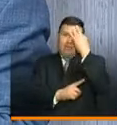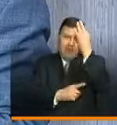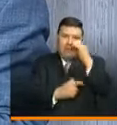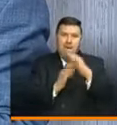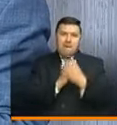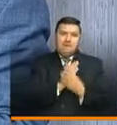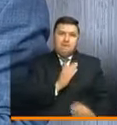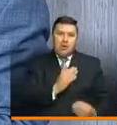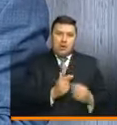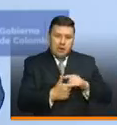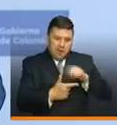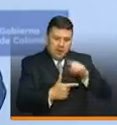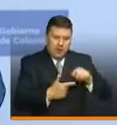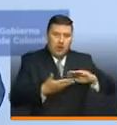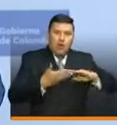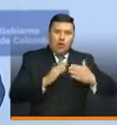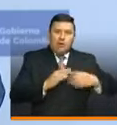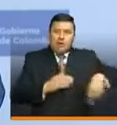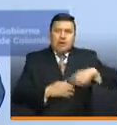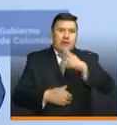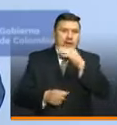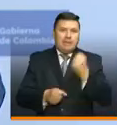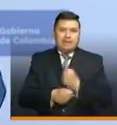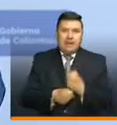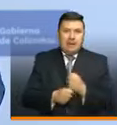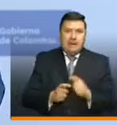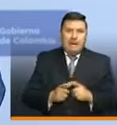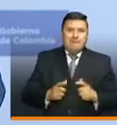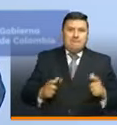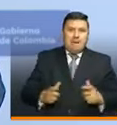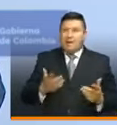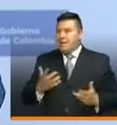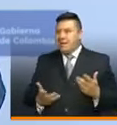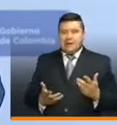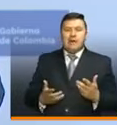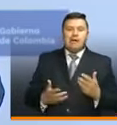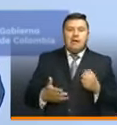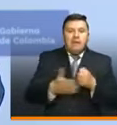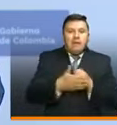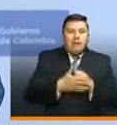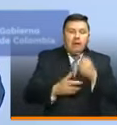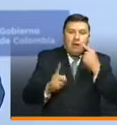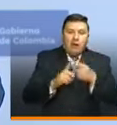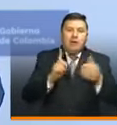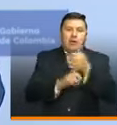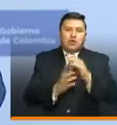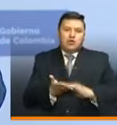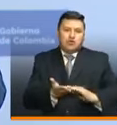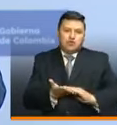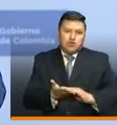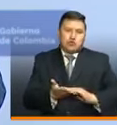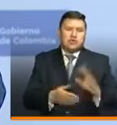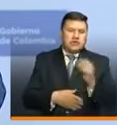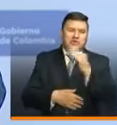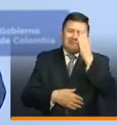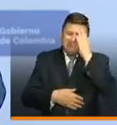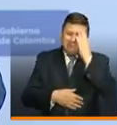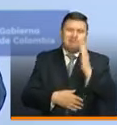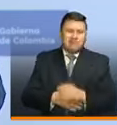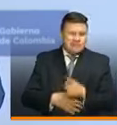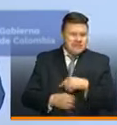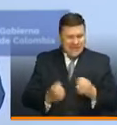pobreza, empobrecimiento de la población, de desempleo masivo y tenemos que tratar de encontrar una solución intermedia. Todos sabemos